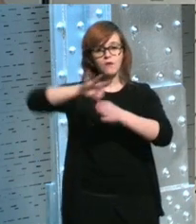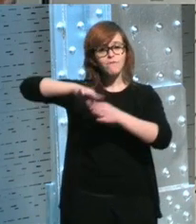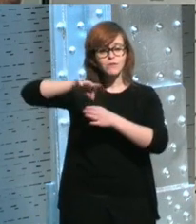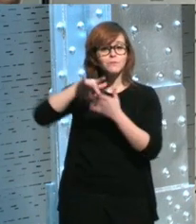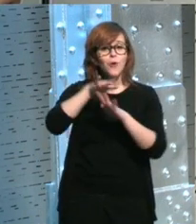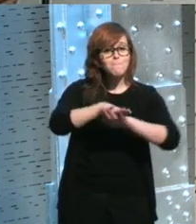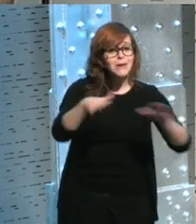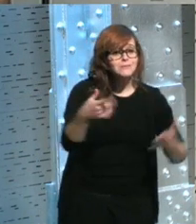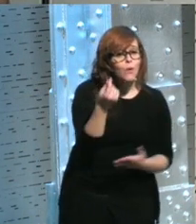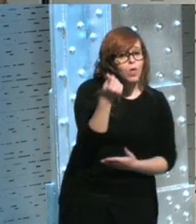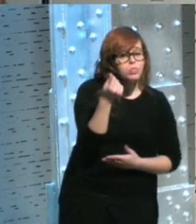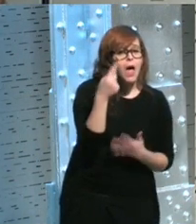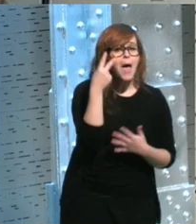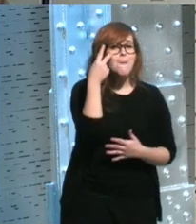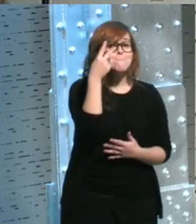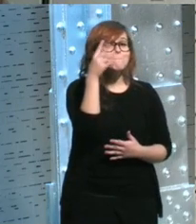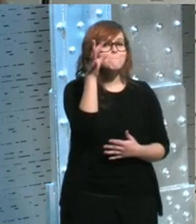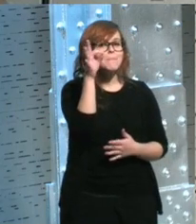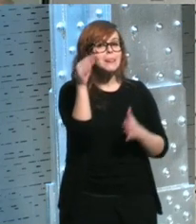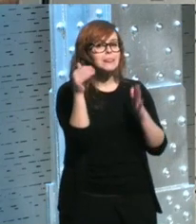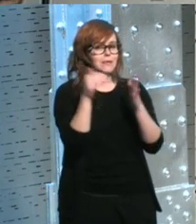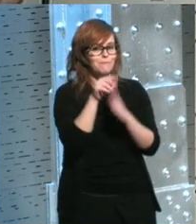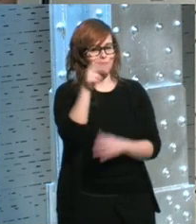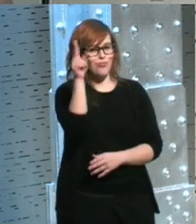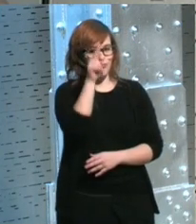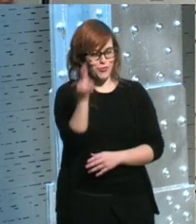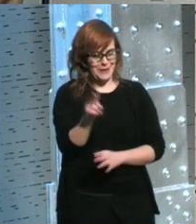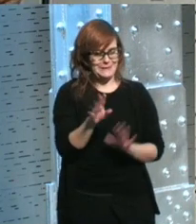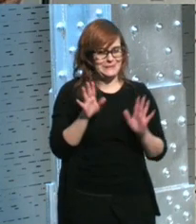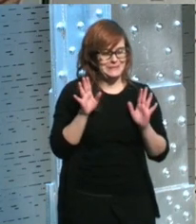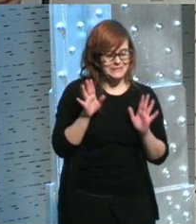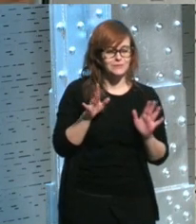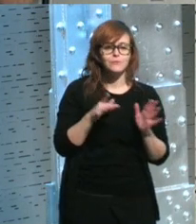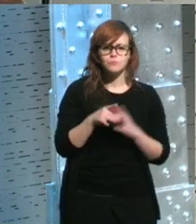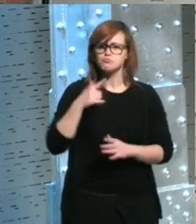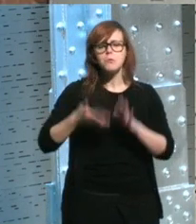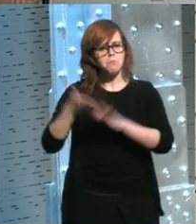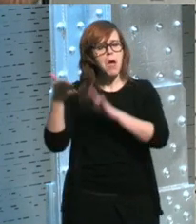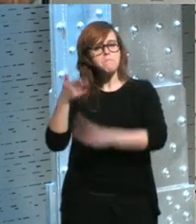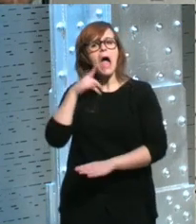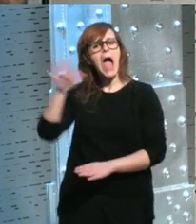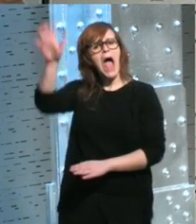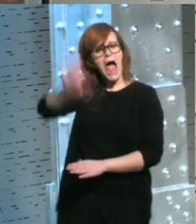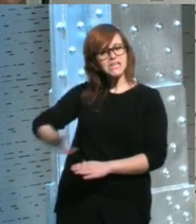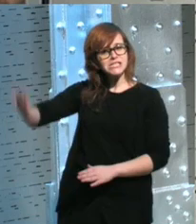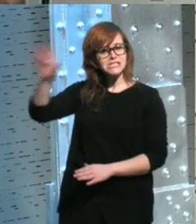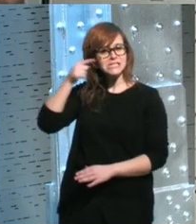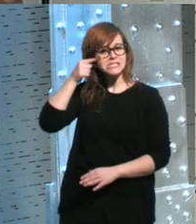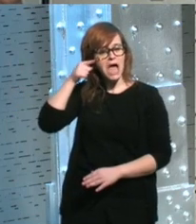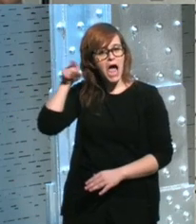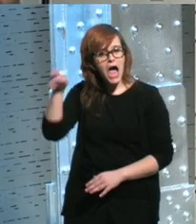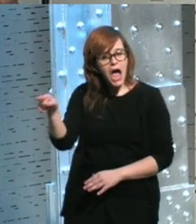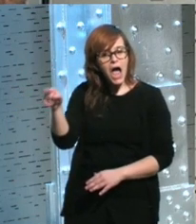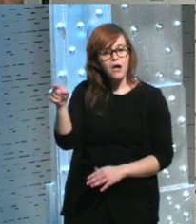$20,000. Como estamos en una época donde todo es modular, se fue de compra en Asia, hizo una primera